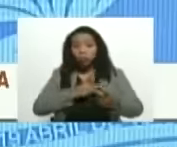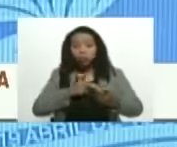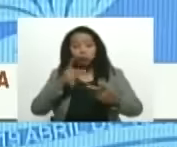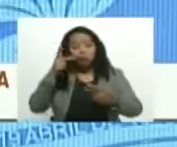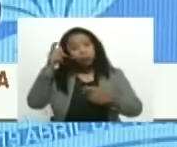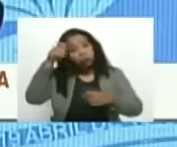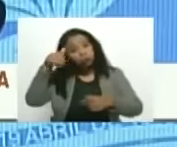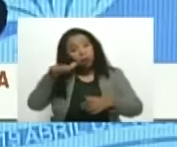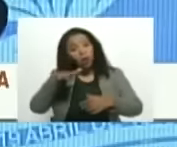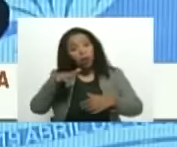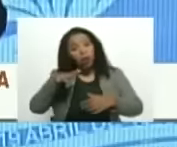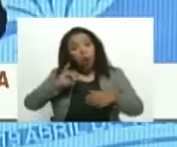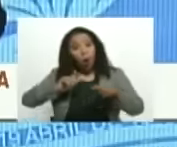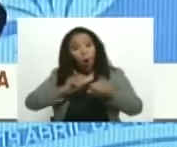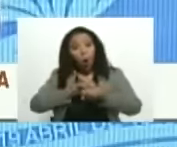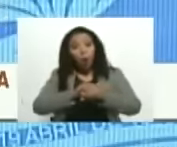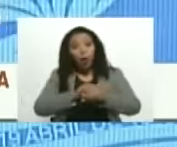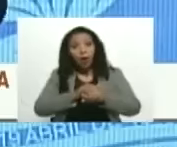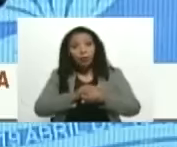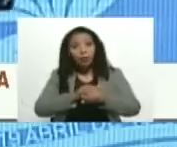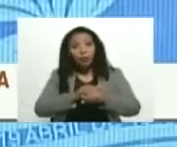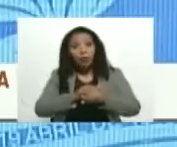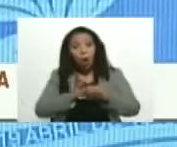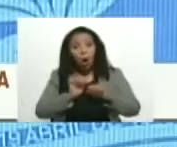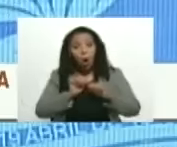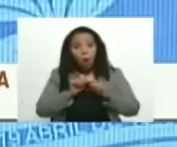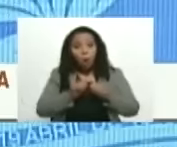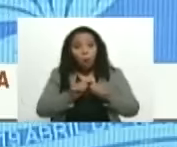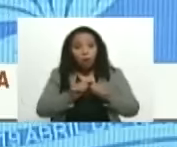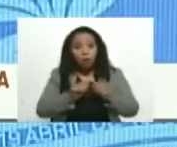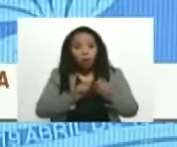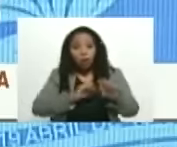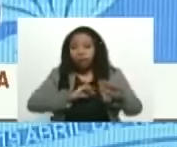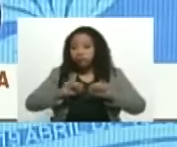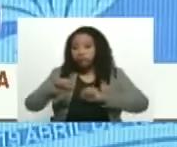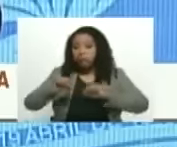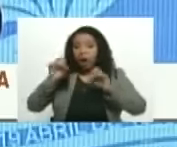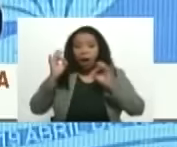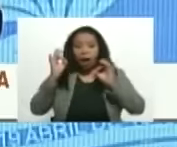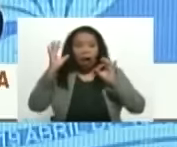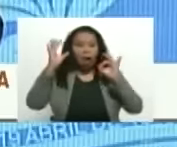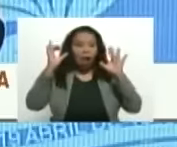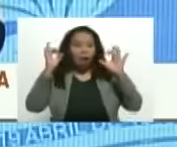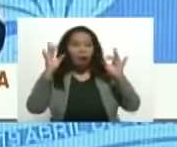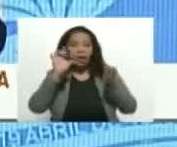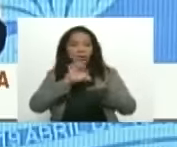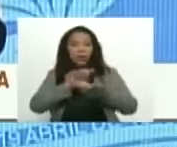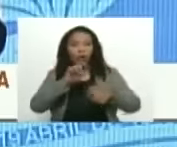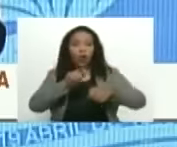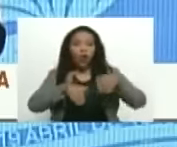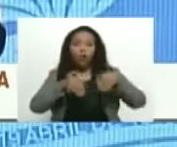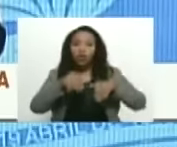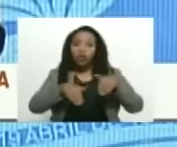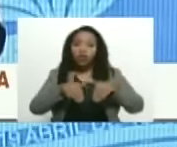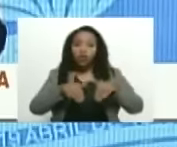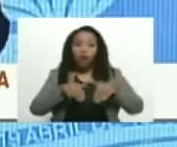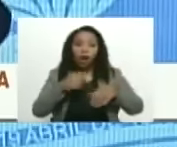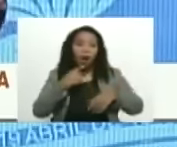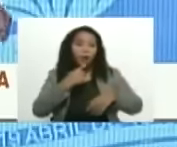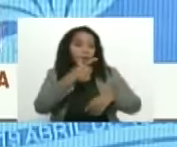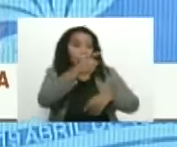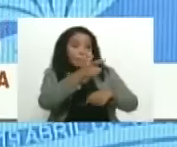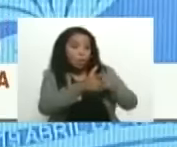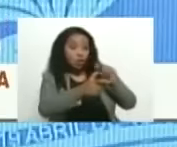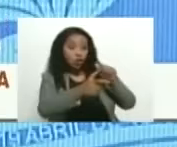Y Jorge Rodríguez agarra y empieza a mover centros de votación, empieza a inventar centros de votación, y nada más le dice al candidato